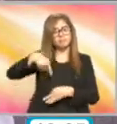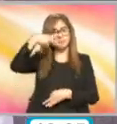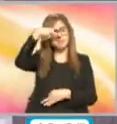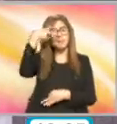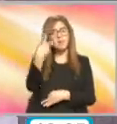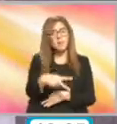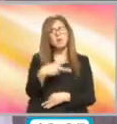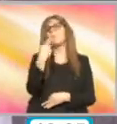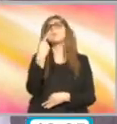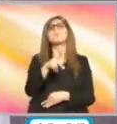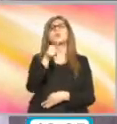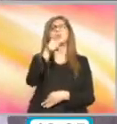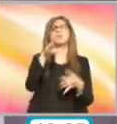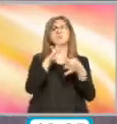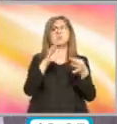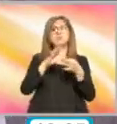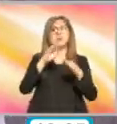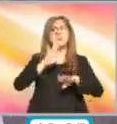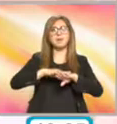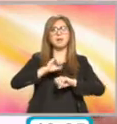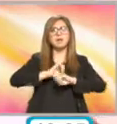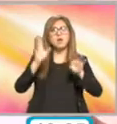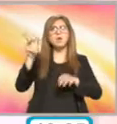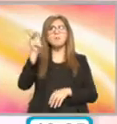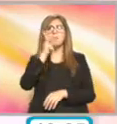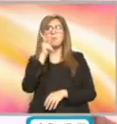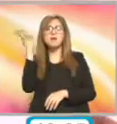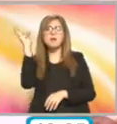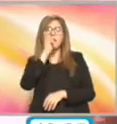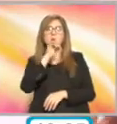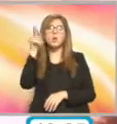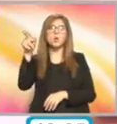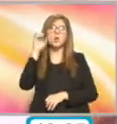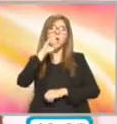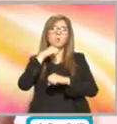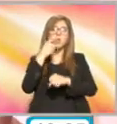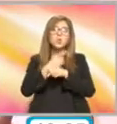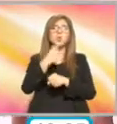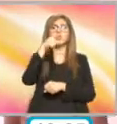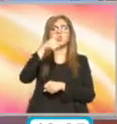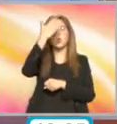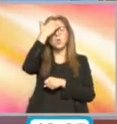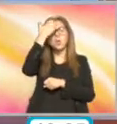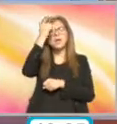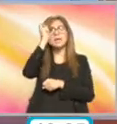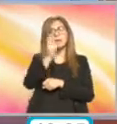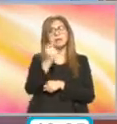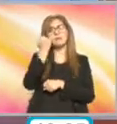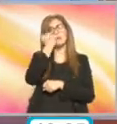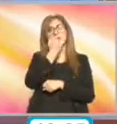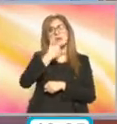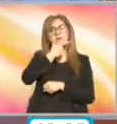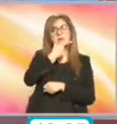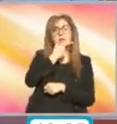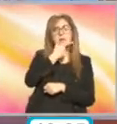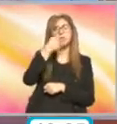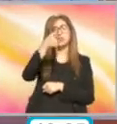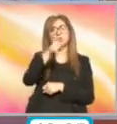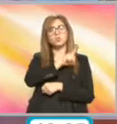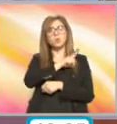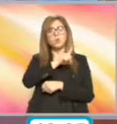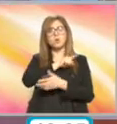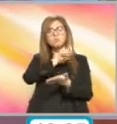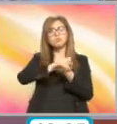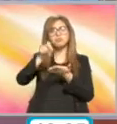Pero platícanos esa historia. Por tu padrastro se da la oportunidad de conocer esta lengua, este idioma, y lo plasmas y